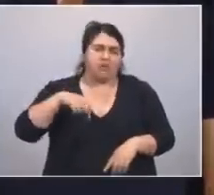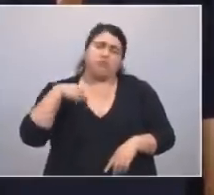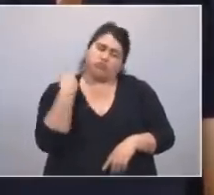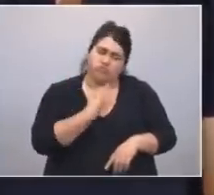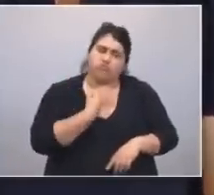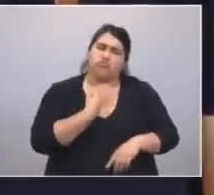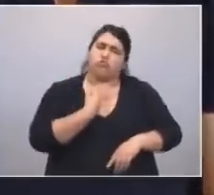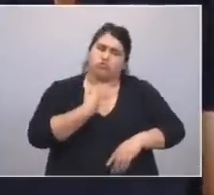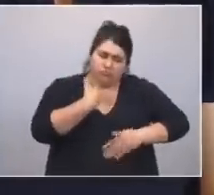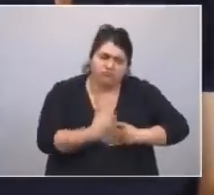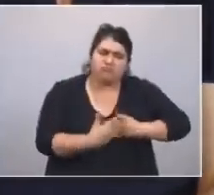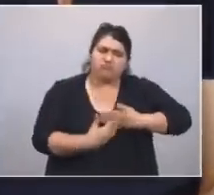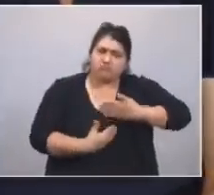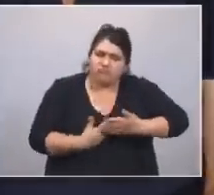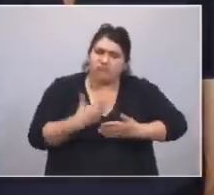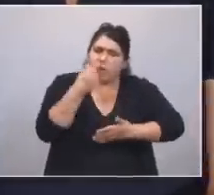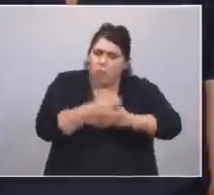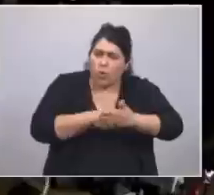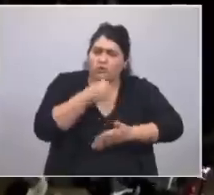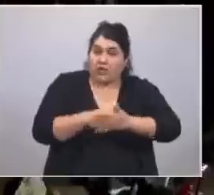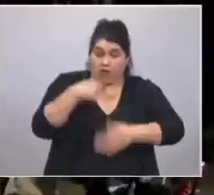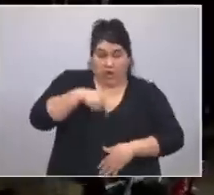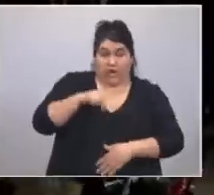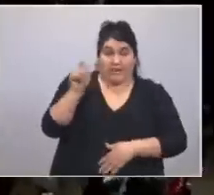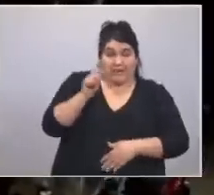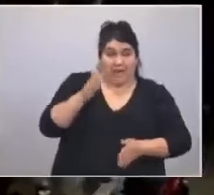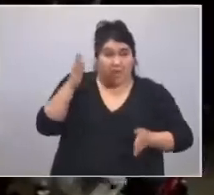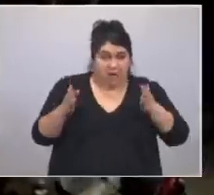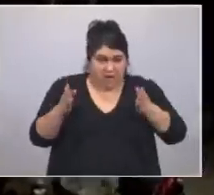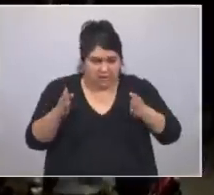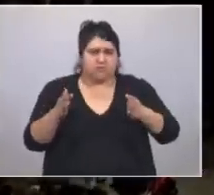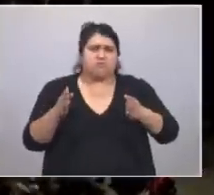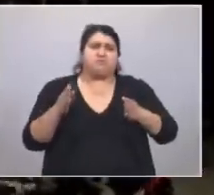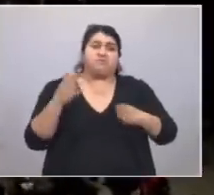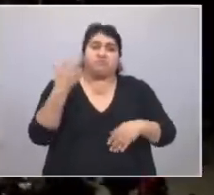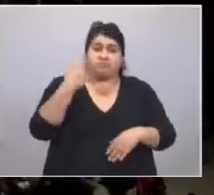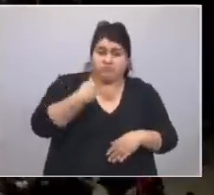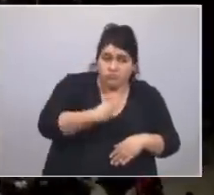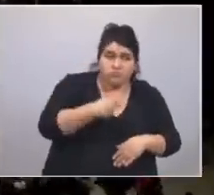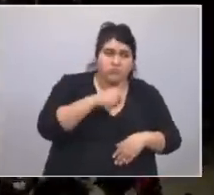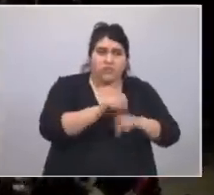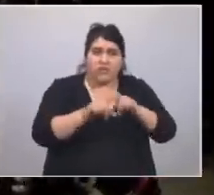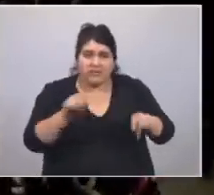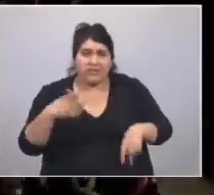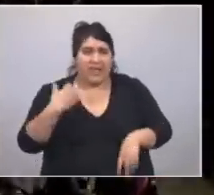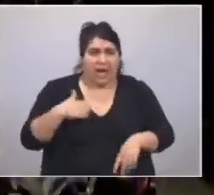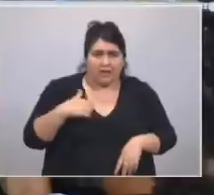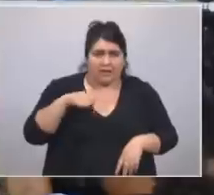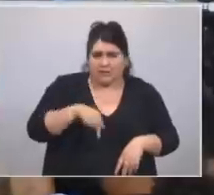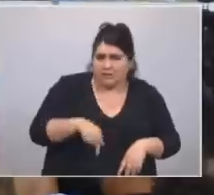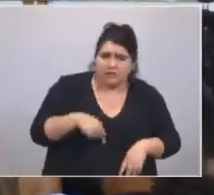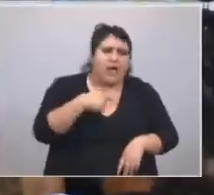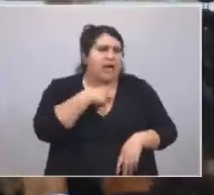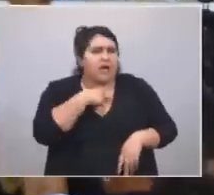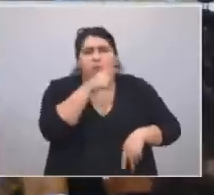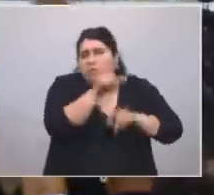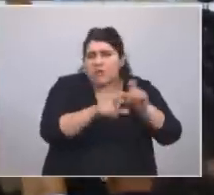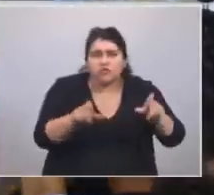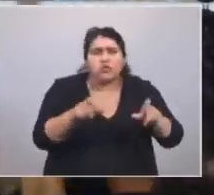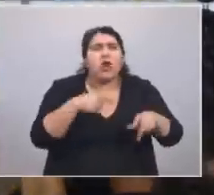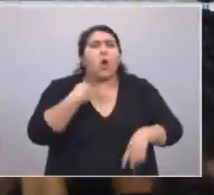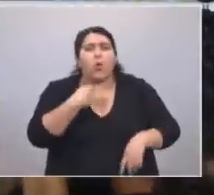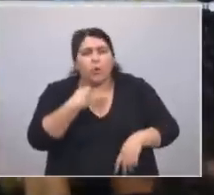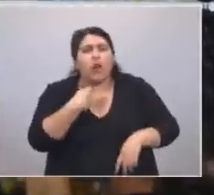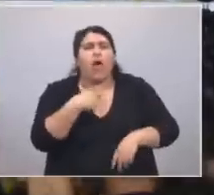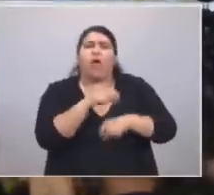seguir mejorando como hicimos este mes las jubilaciones argentinas, porque queremos jubilados que